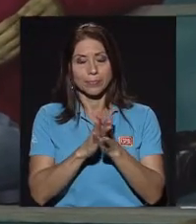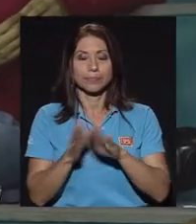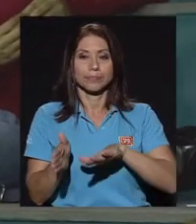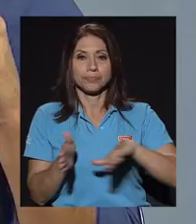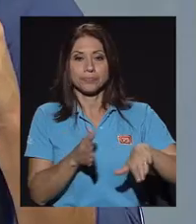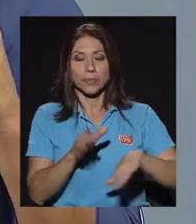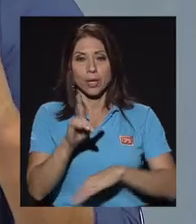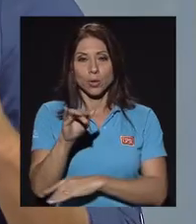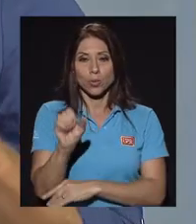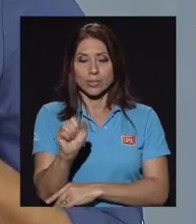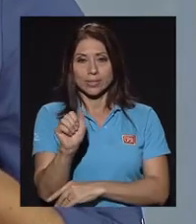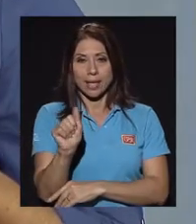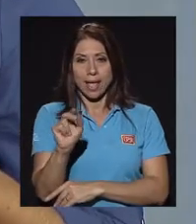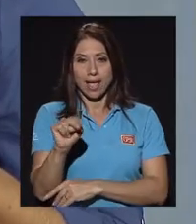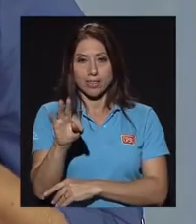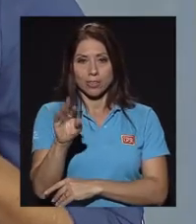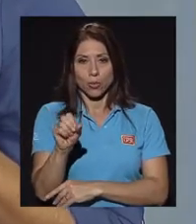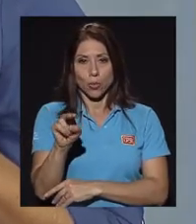Don Luis Antonio.